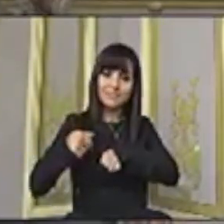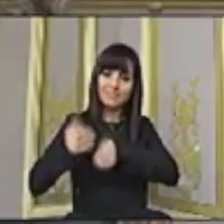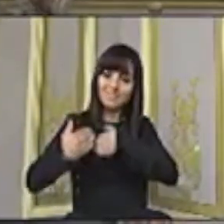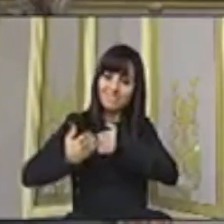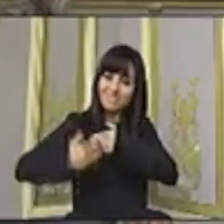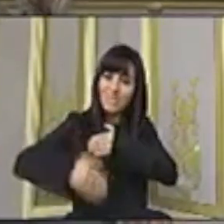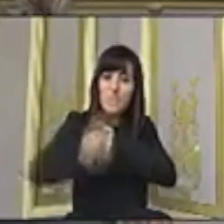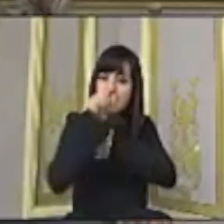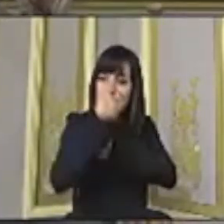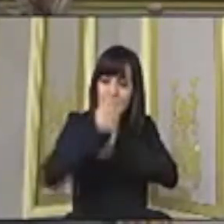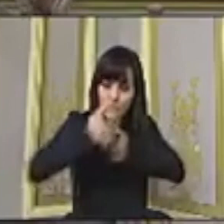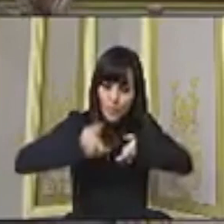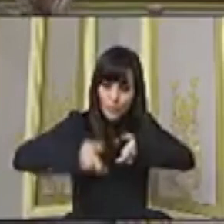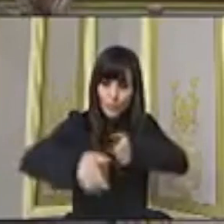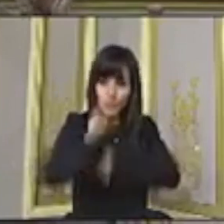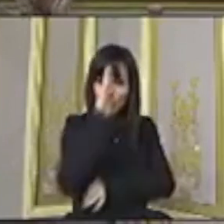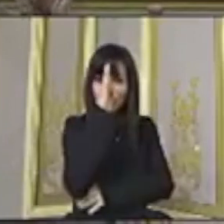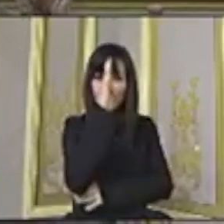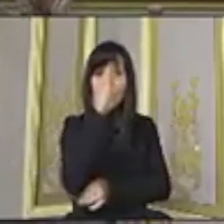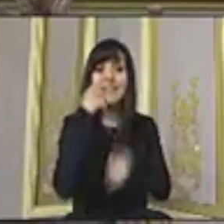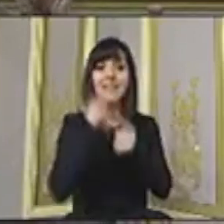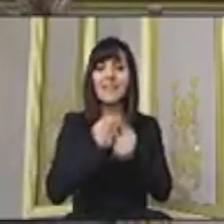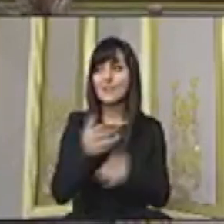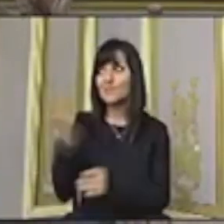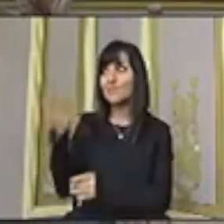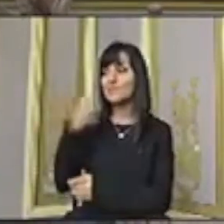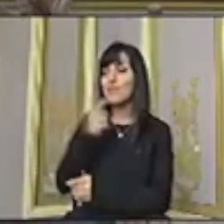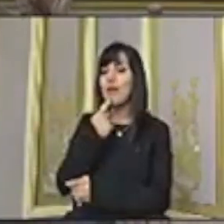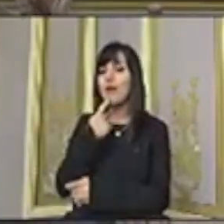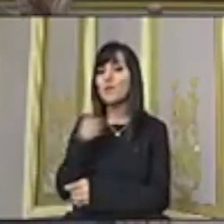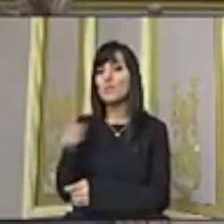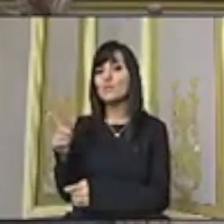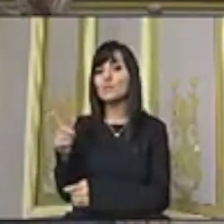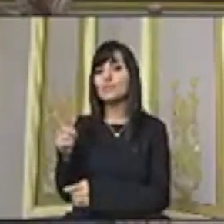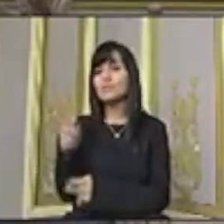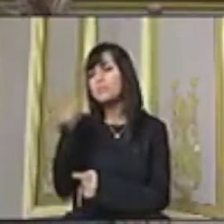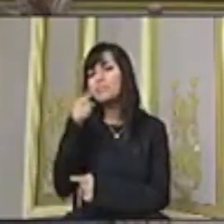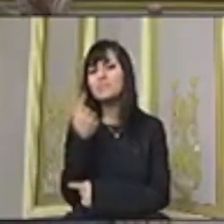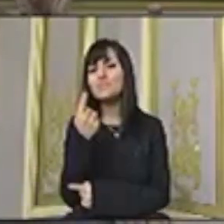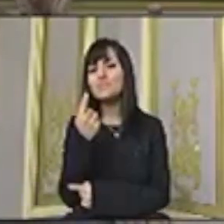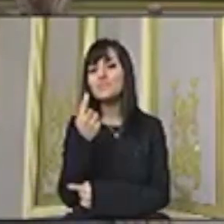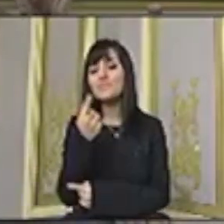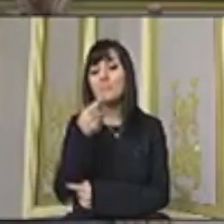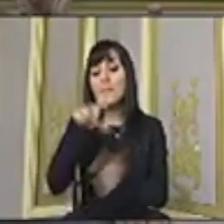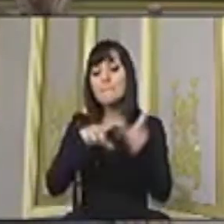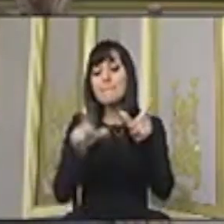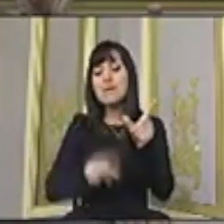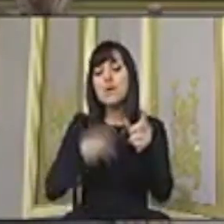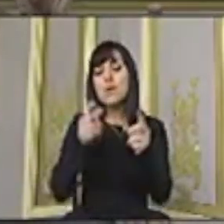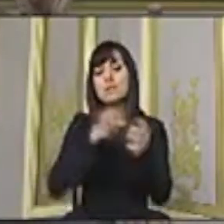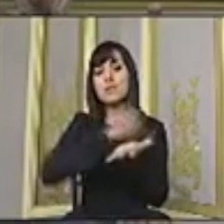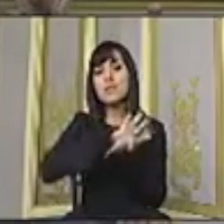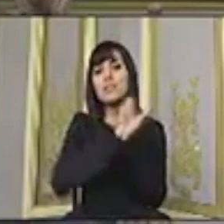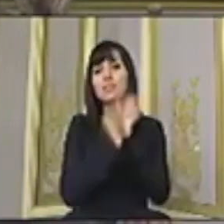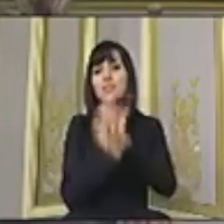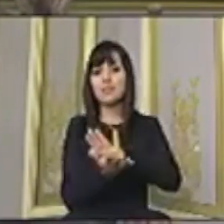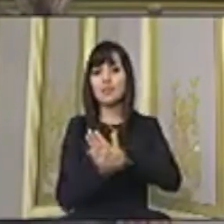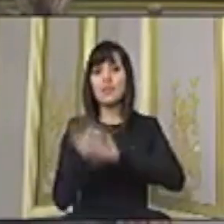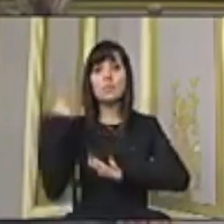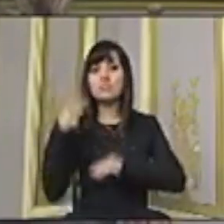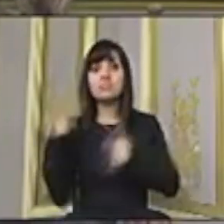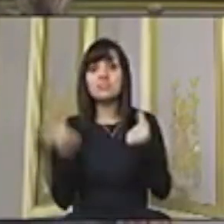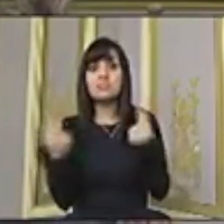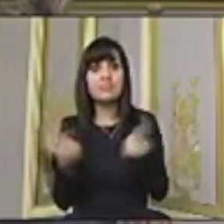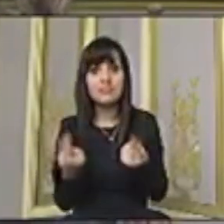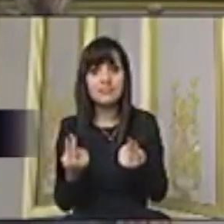planteada por el presidente Andrés Manuel López Obrador para la transformación de México. Puebla necesita de todas y de todos